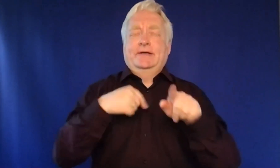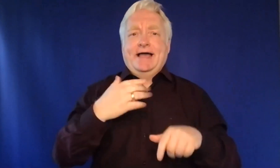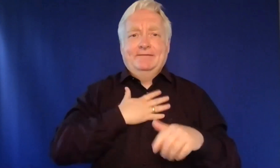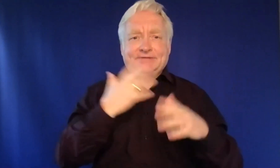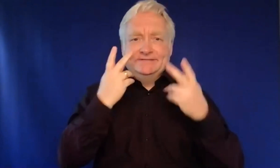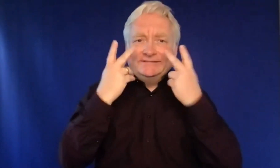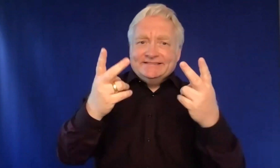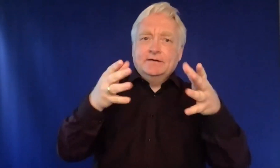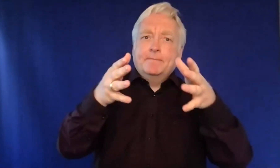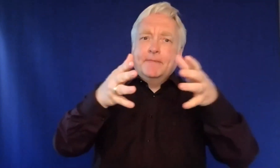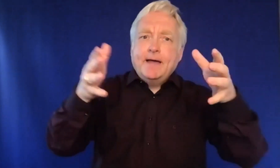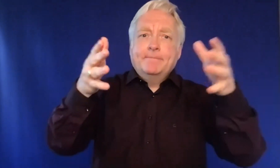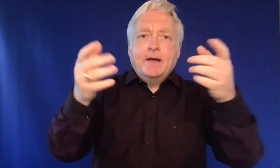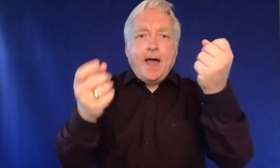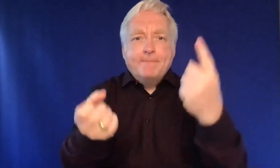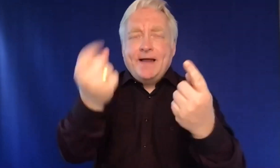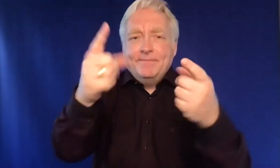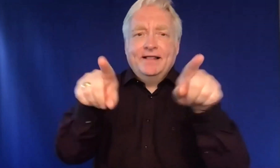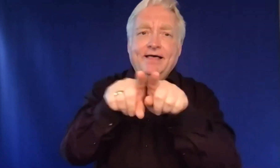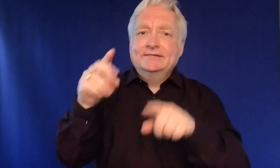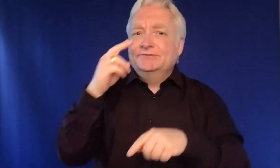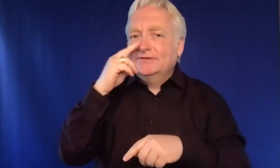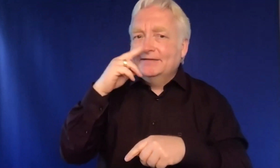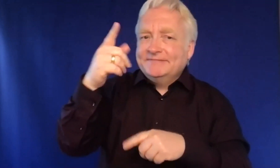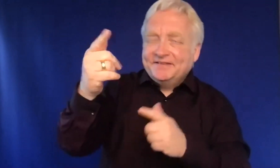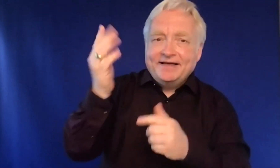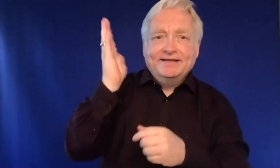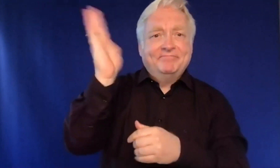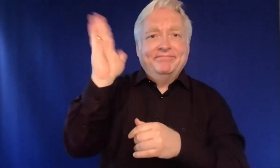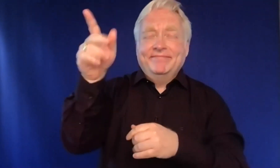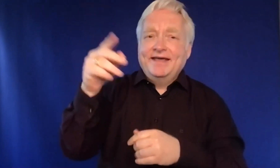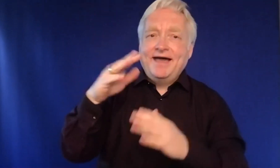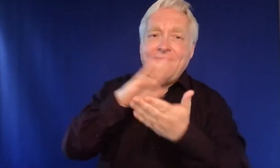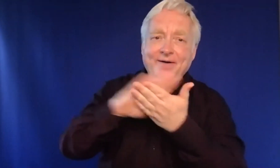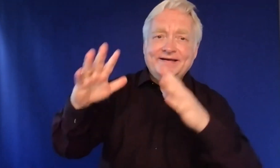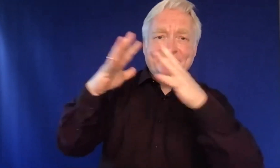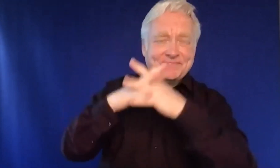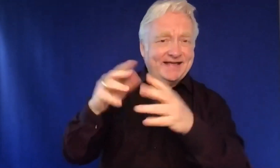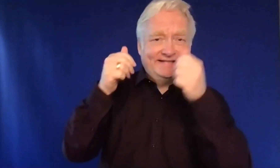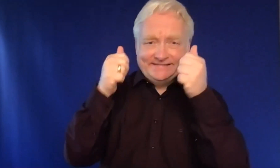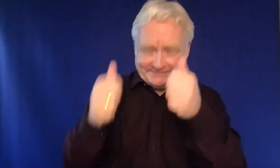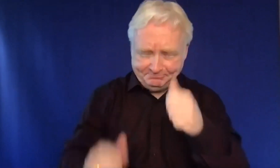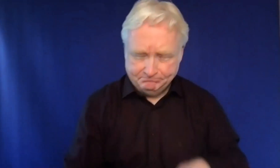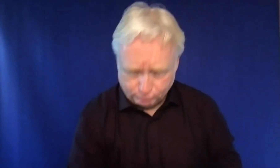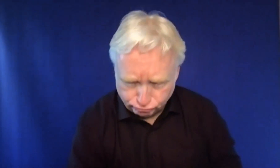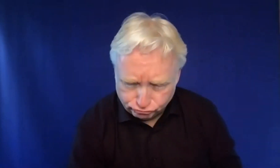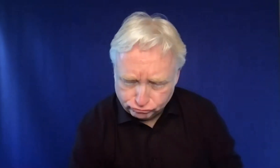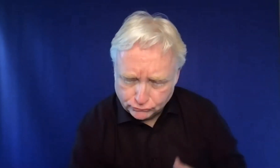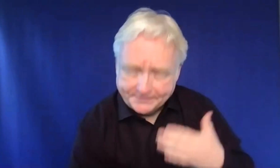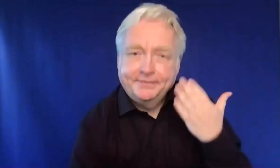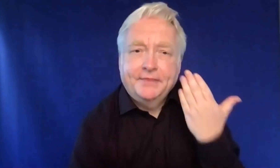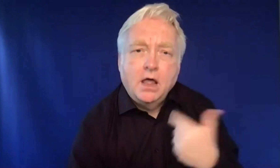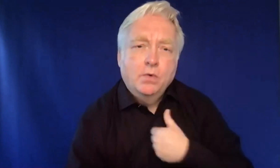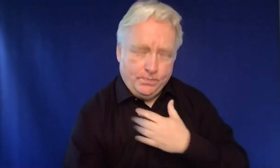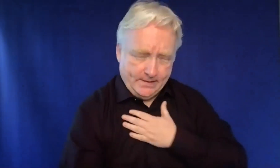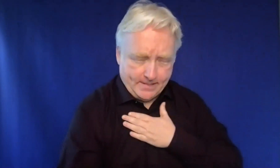quiero agradecer a la Comisión Europea por haber tomado ese camino. Es muy interesante escuchar